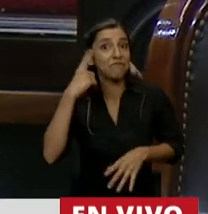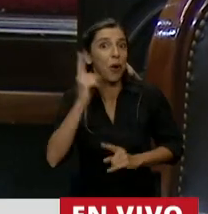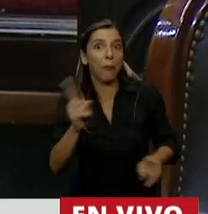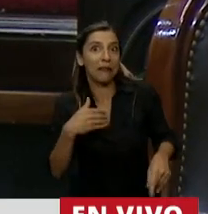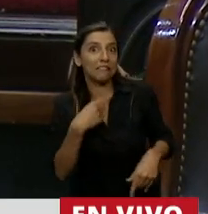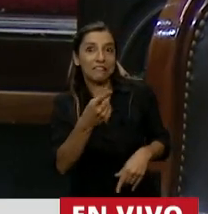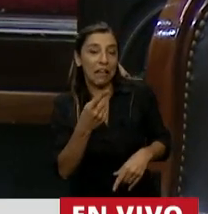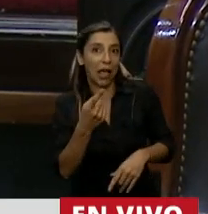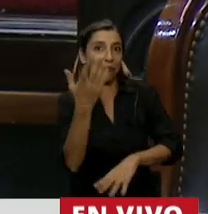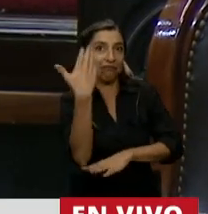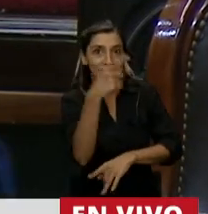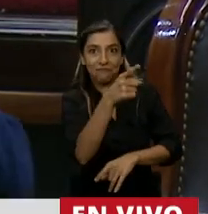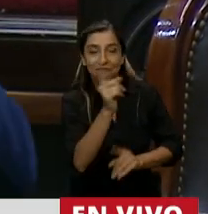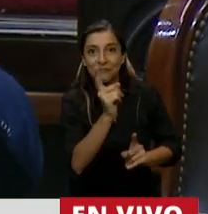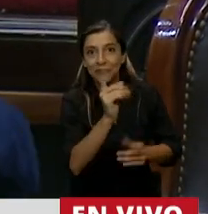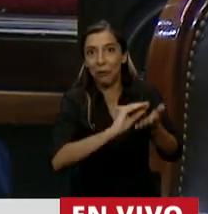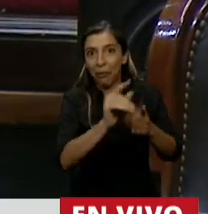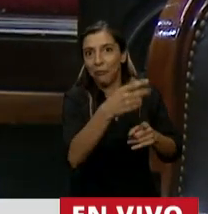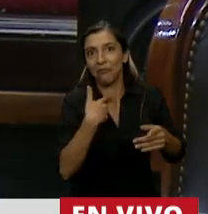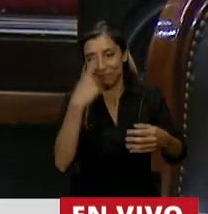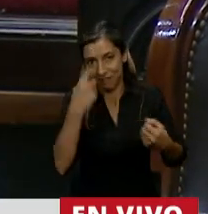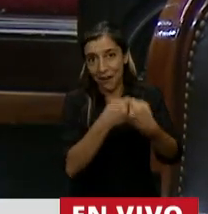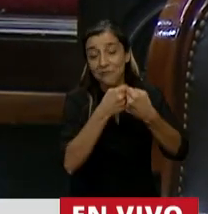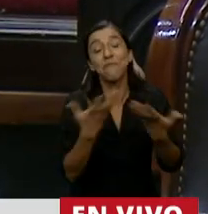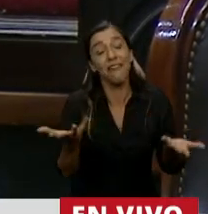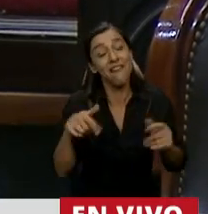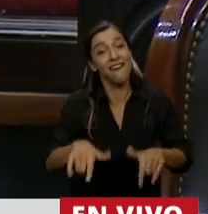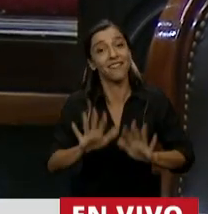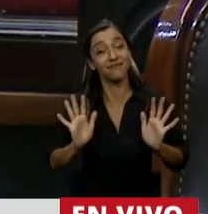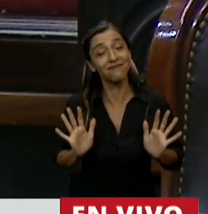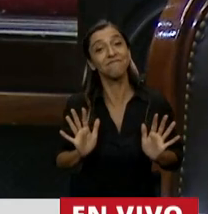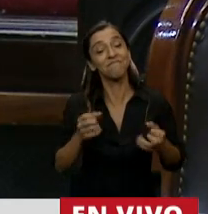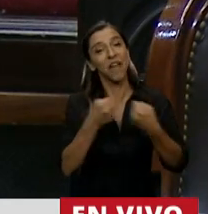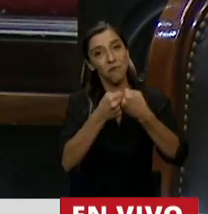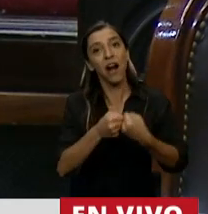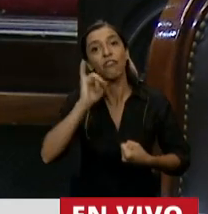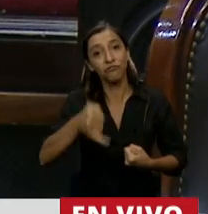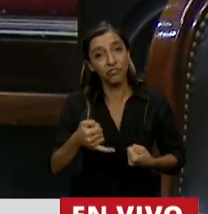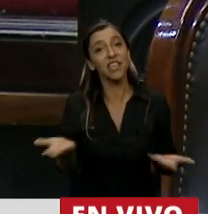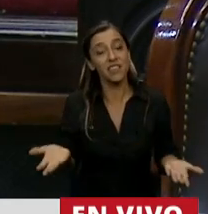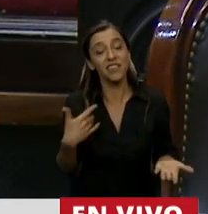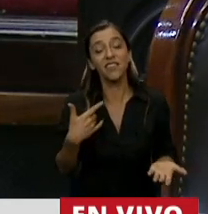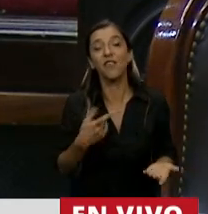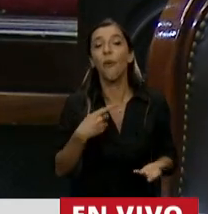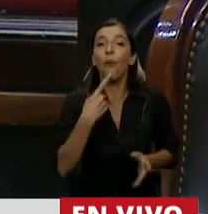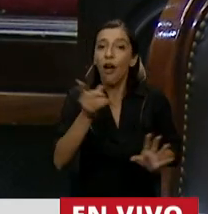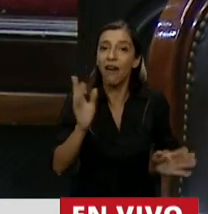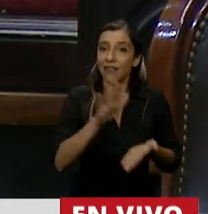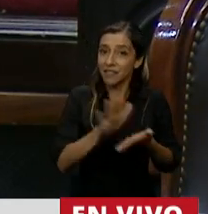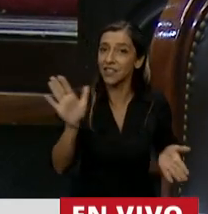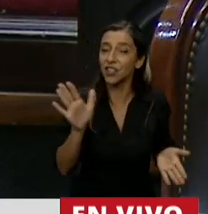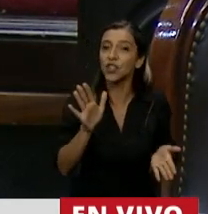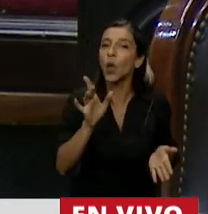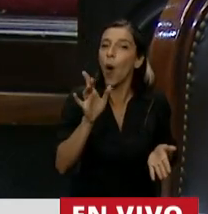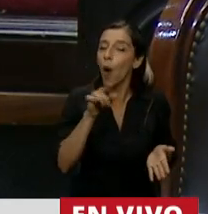un diputado preopinante, pero en este caso, y la transversalidad así lo requiere, voy a coincidir y voy a hacer mis observaciones respecto de